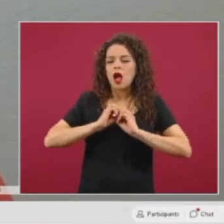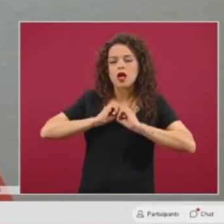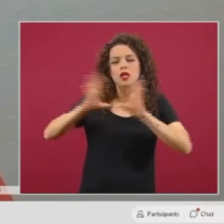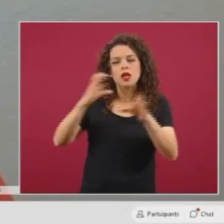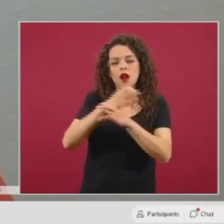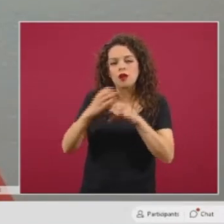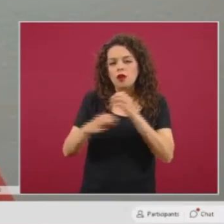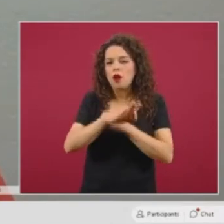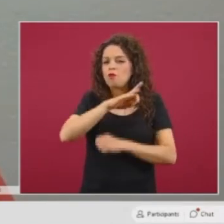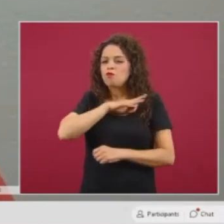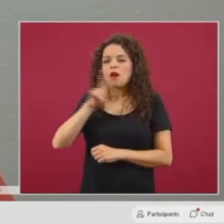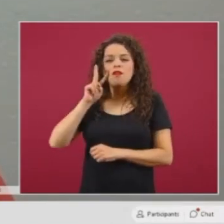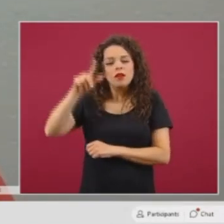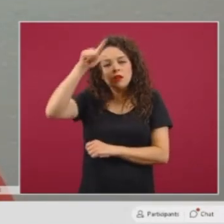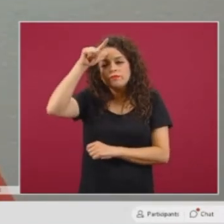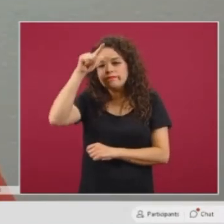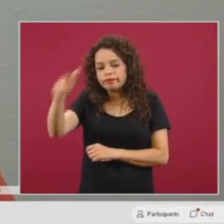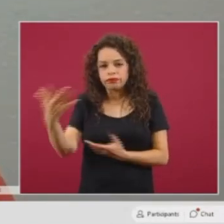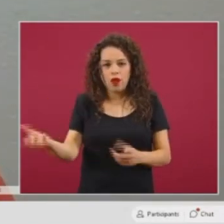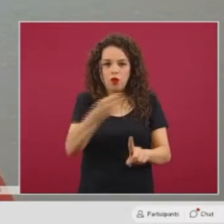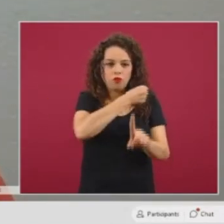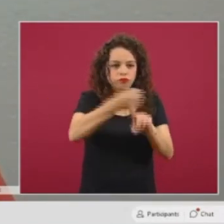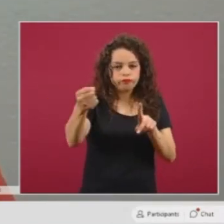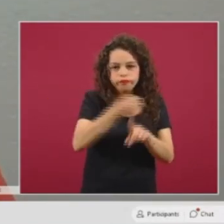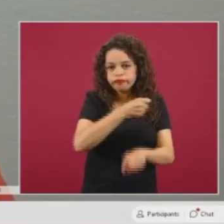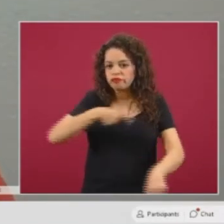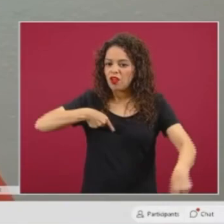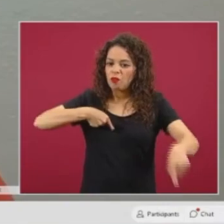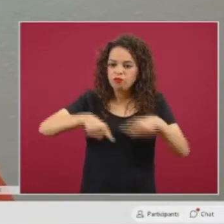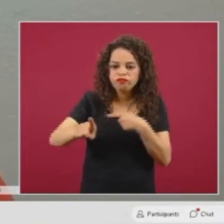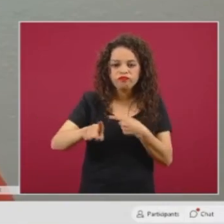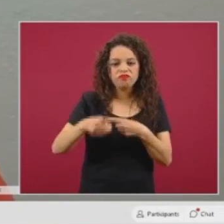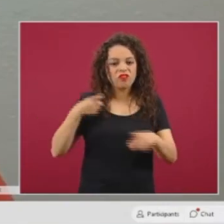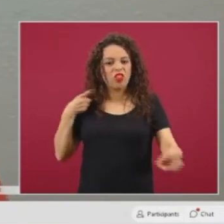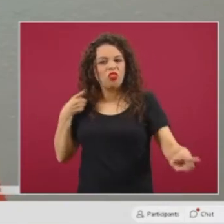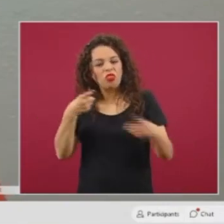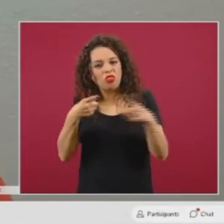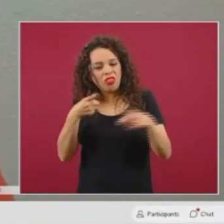evidentemente, golpes, patadas, insultos,